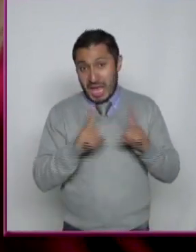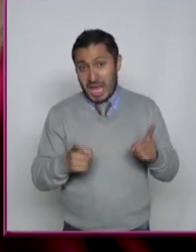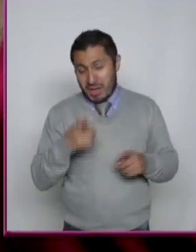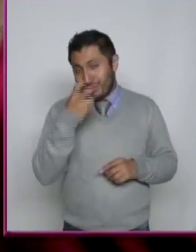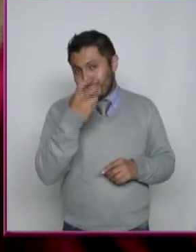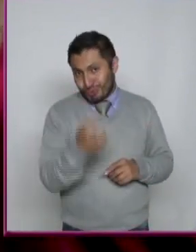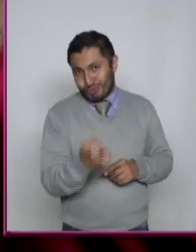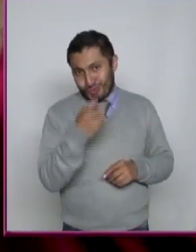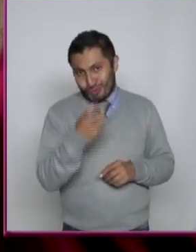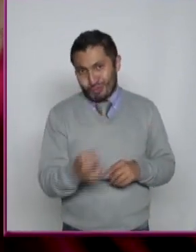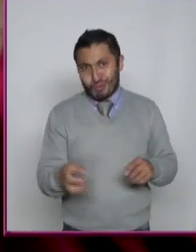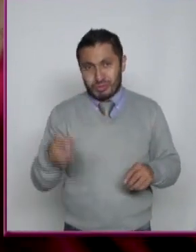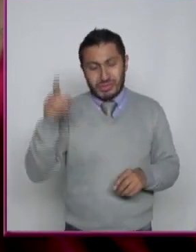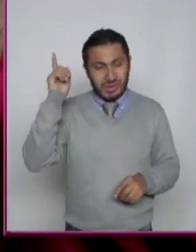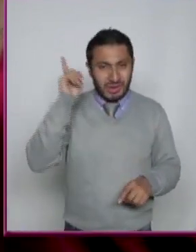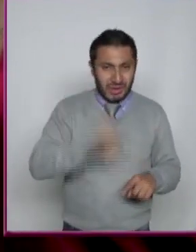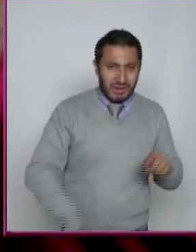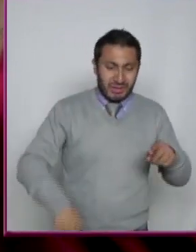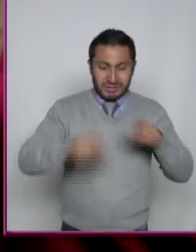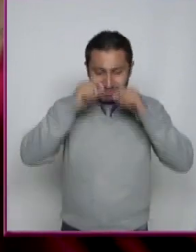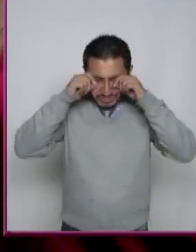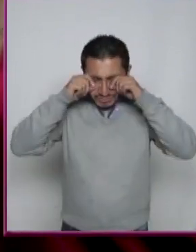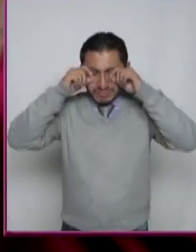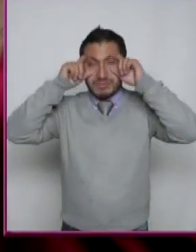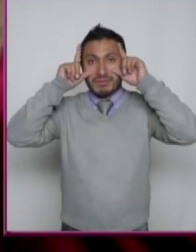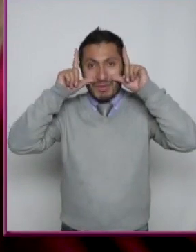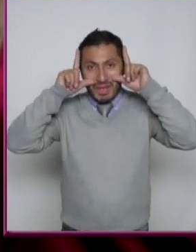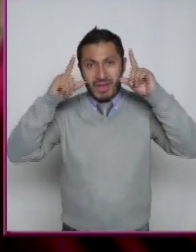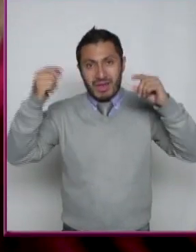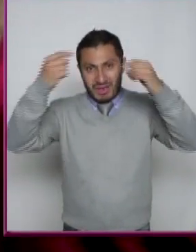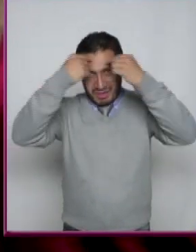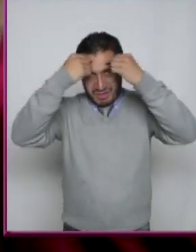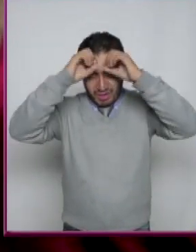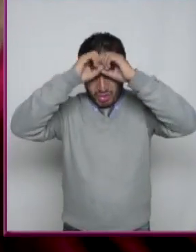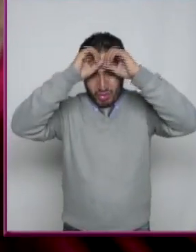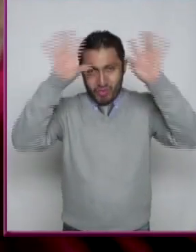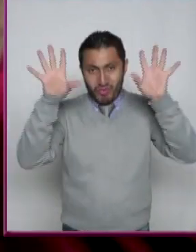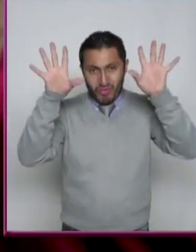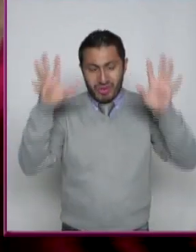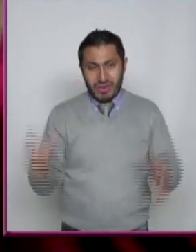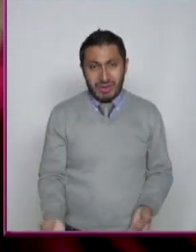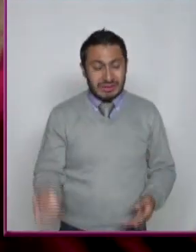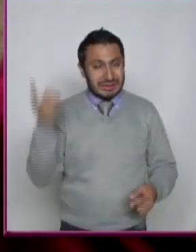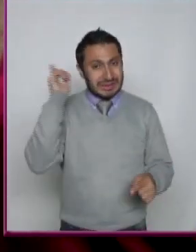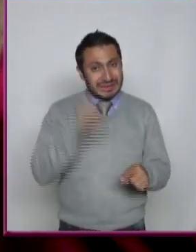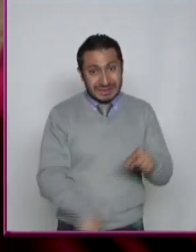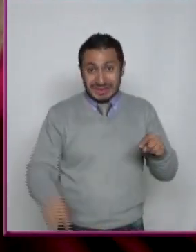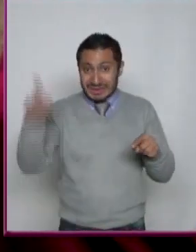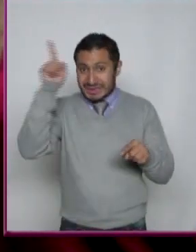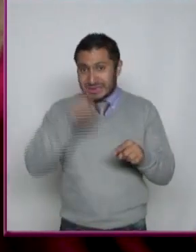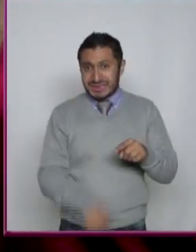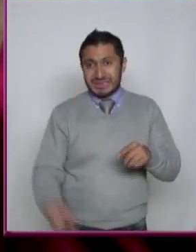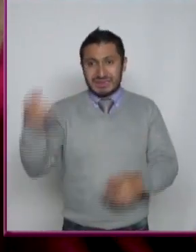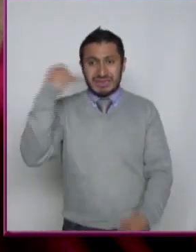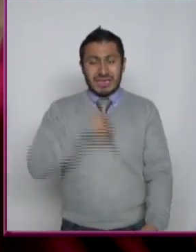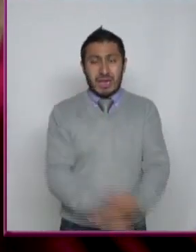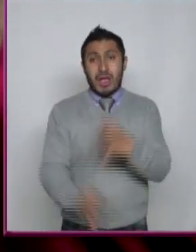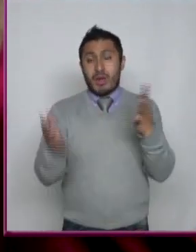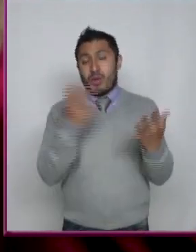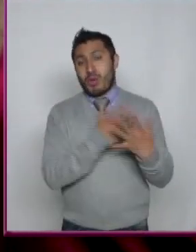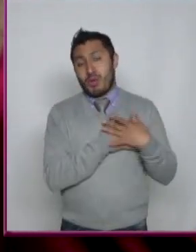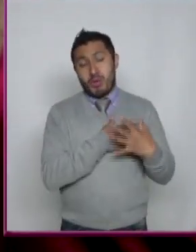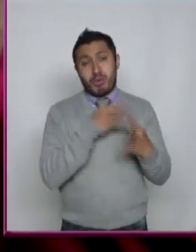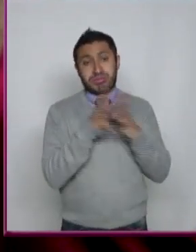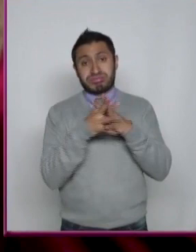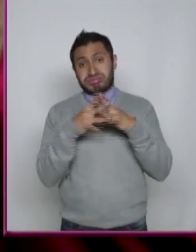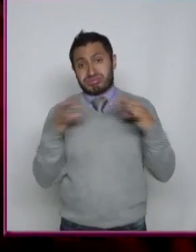¿no? Y nos quitamos la venda para tener más claridad, se pierde como esta intensidad romántica y este deseo. Creemos